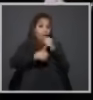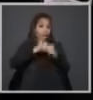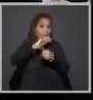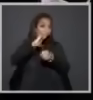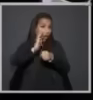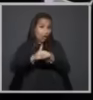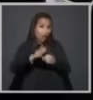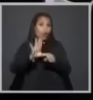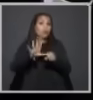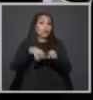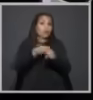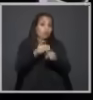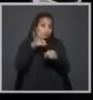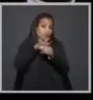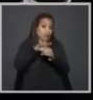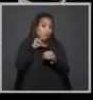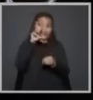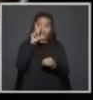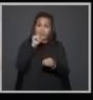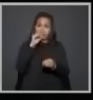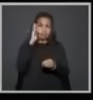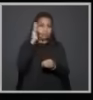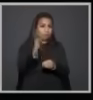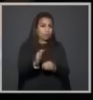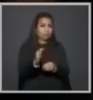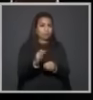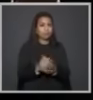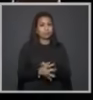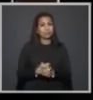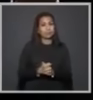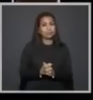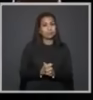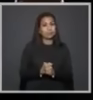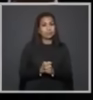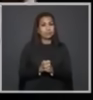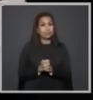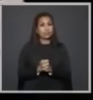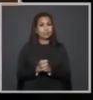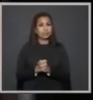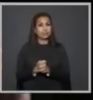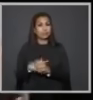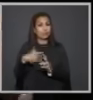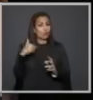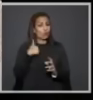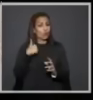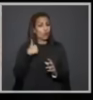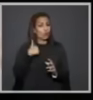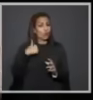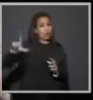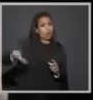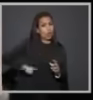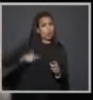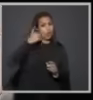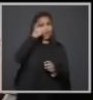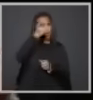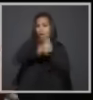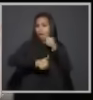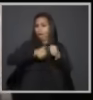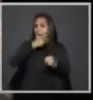No acepto la reelección. Yo voy a gobernar 6